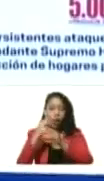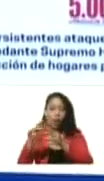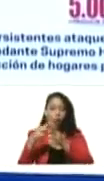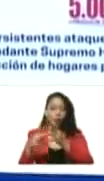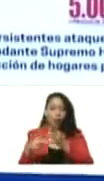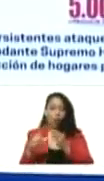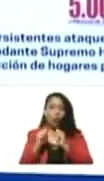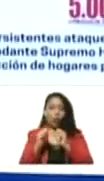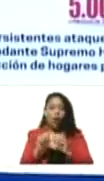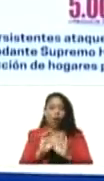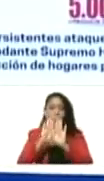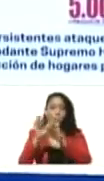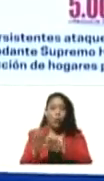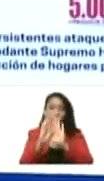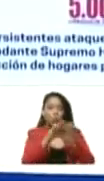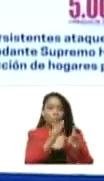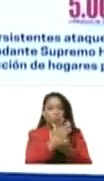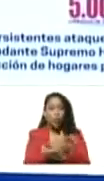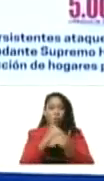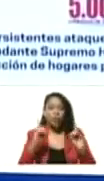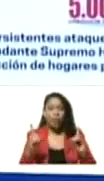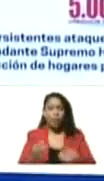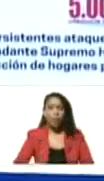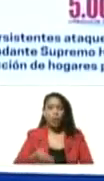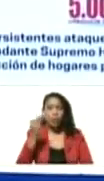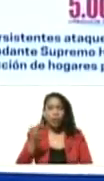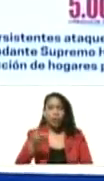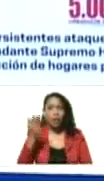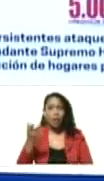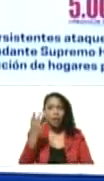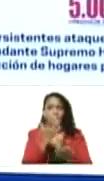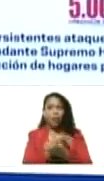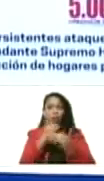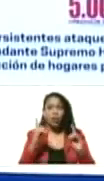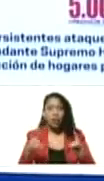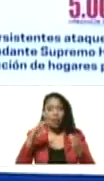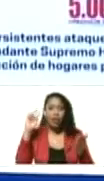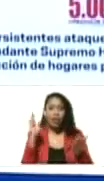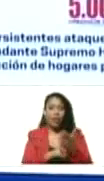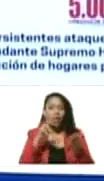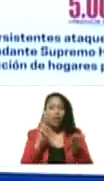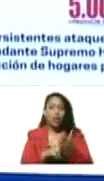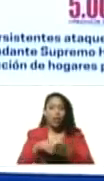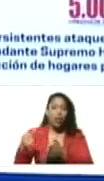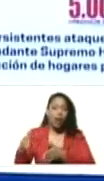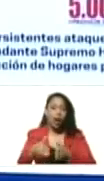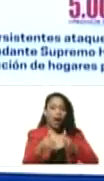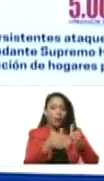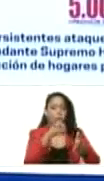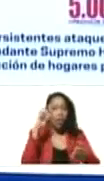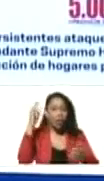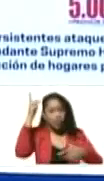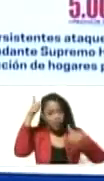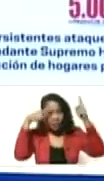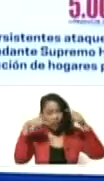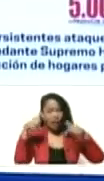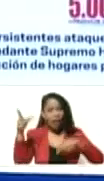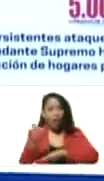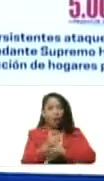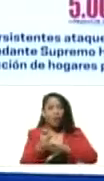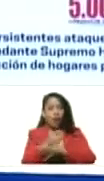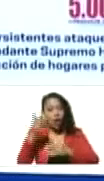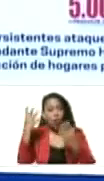Seguir fortaleciendo la democracia protagónica, la democracia del verdadero camino de Chávez. El verdadero camino de Chávez es gobernar